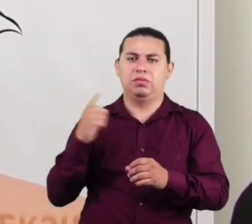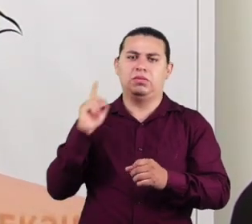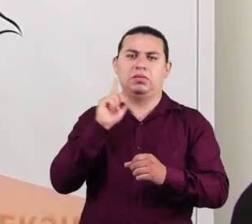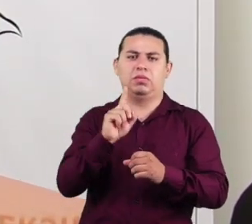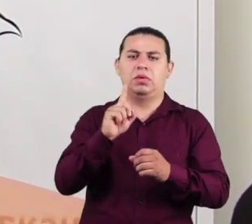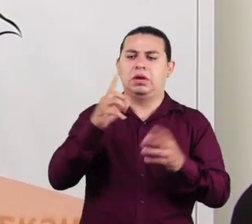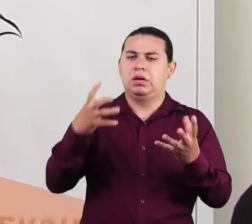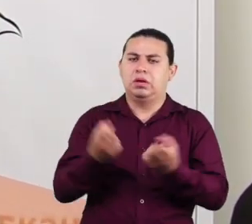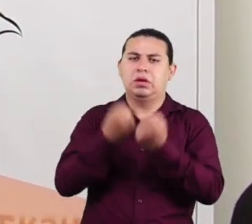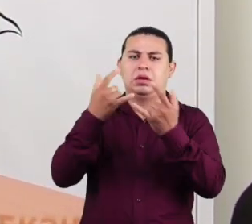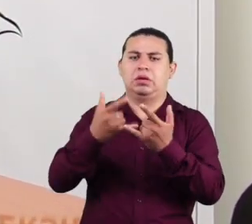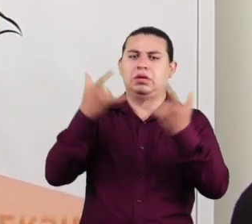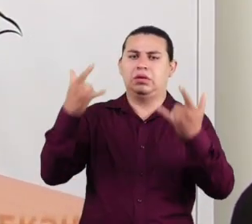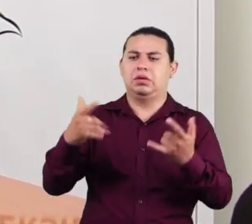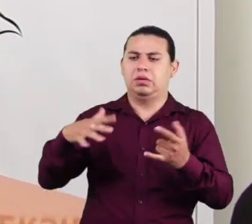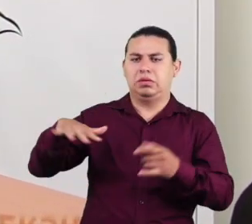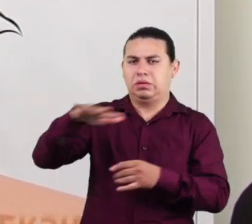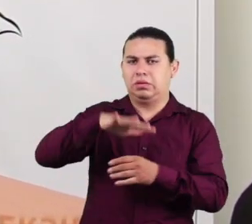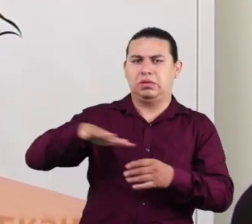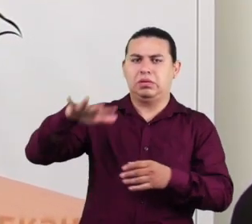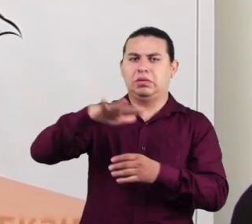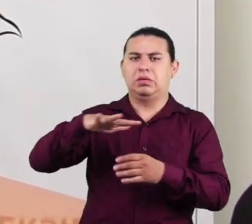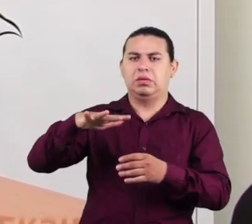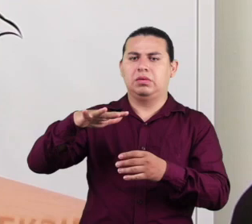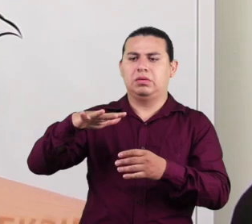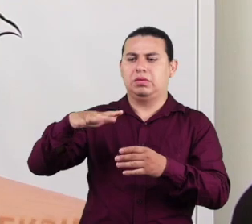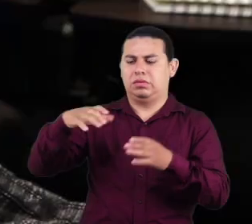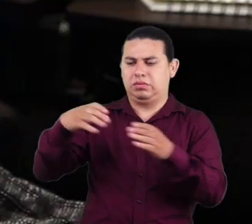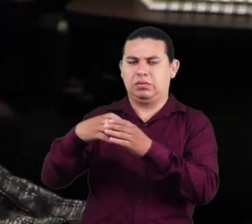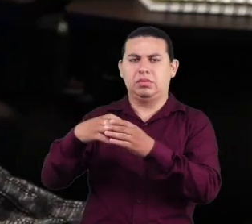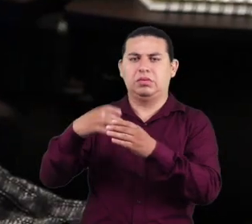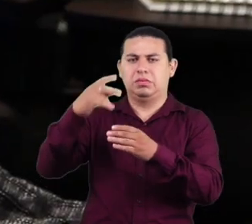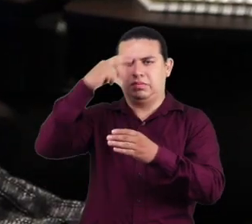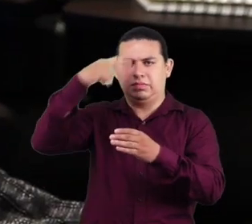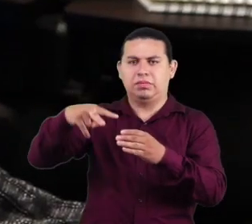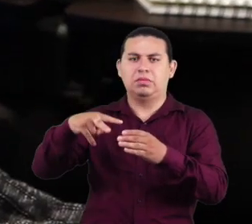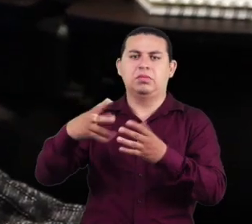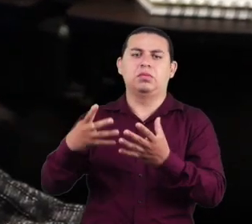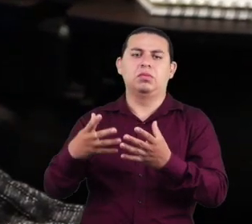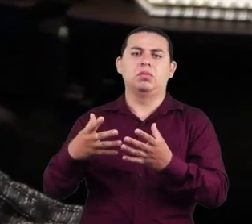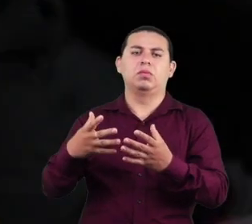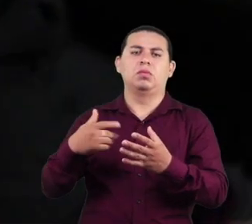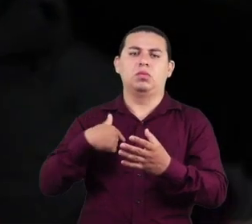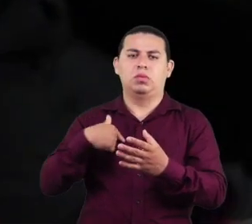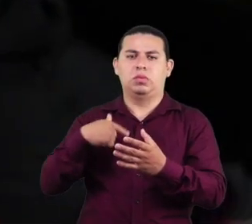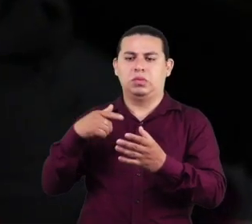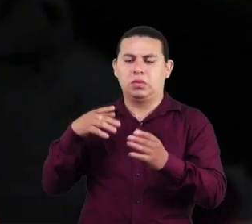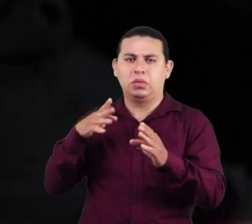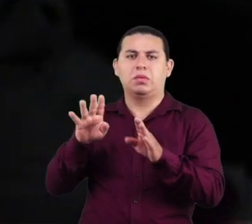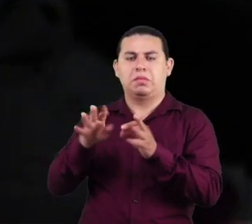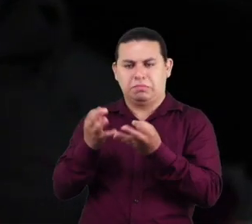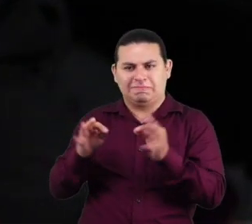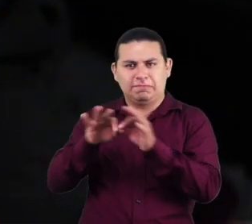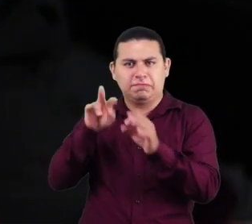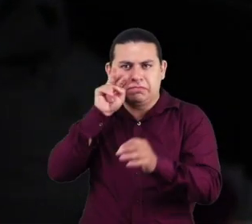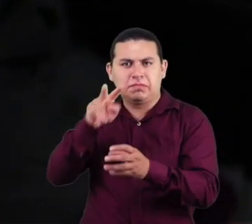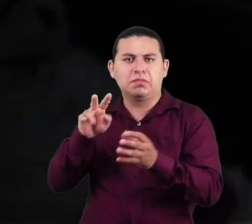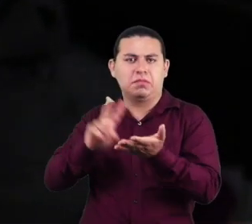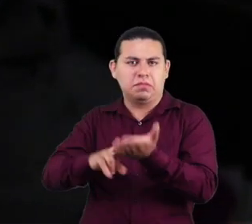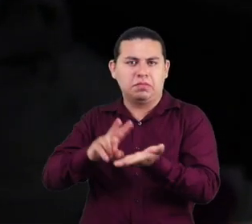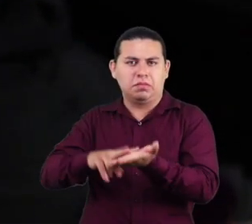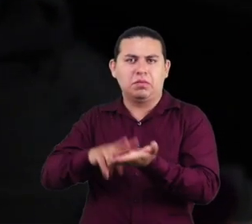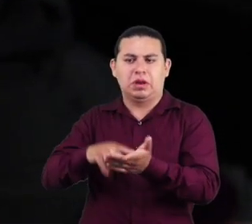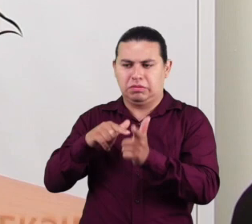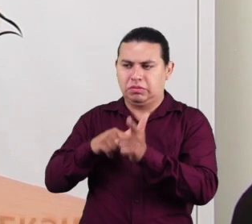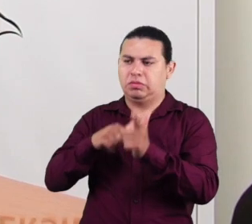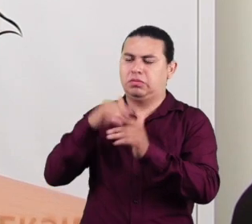era como de rescatar la historia del movimiento feminista de la segunda ola, que le llaman, que empieza como en los 60s